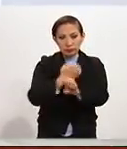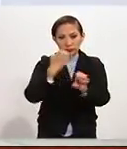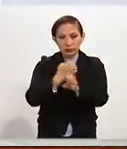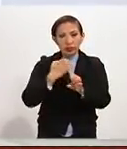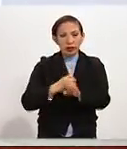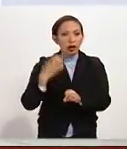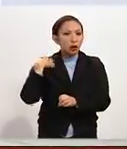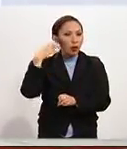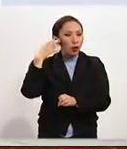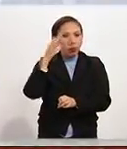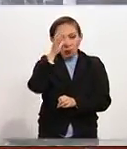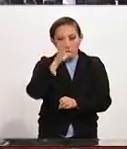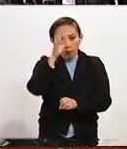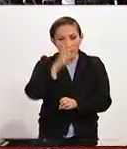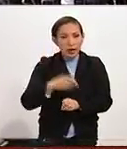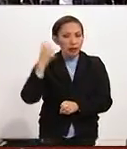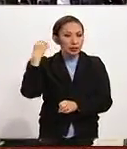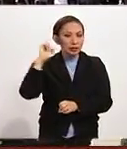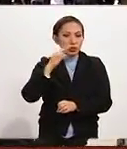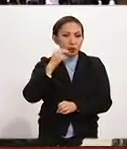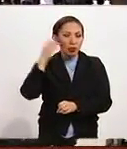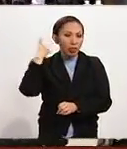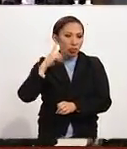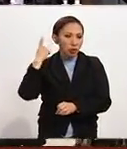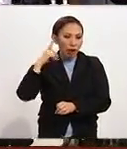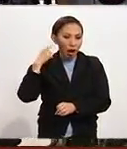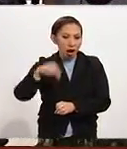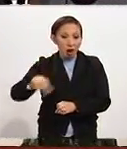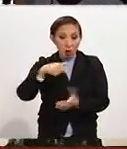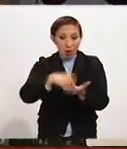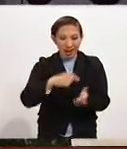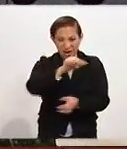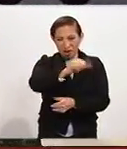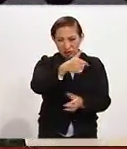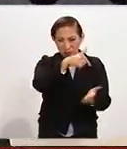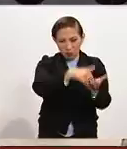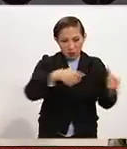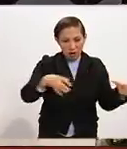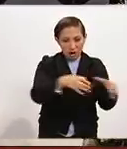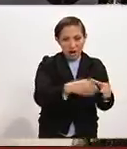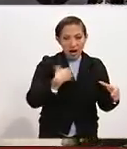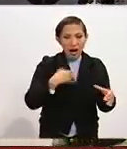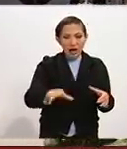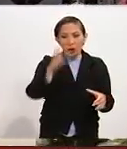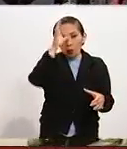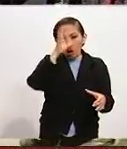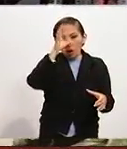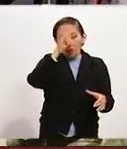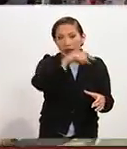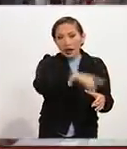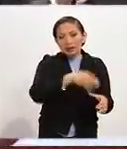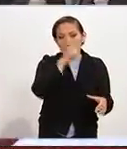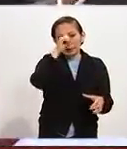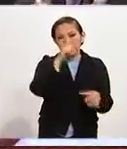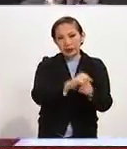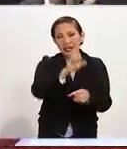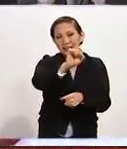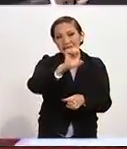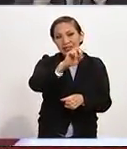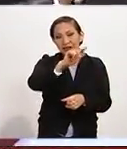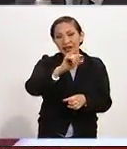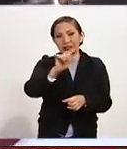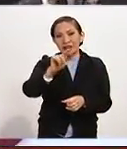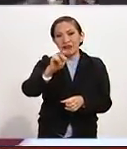estados de Coahuila, Chihuahua y Durango. En las instalaciones de la 11ª Región Naval en Torreón, Coahuila, el secretario de la Defensa